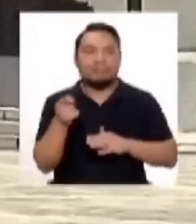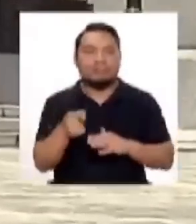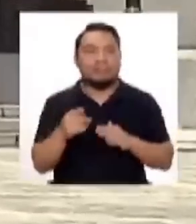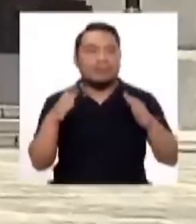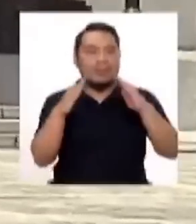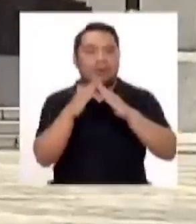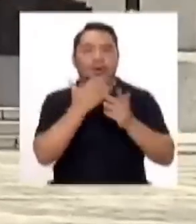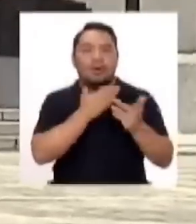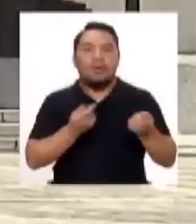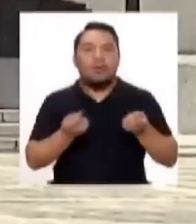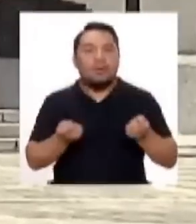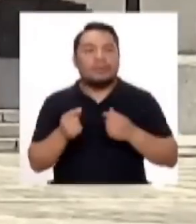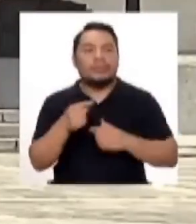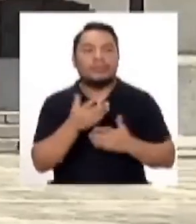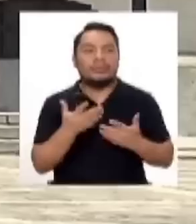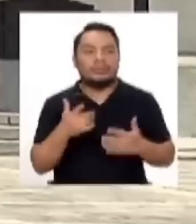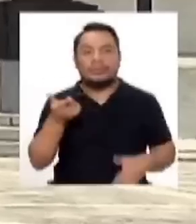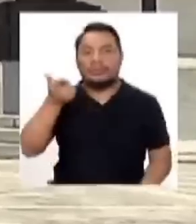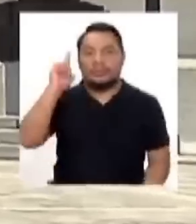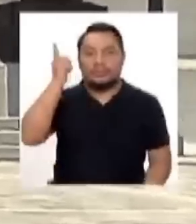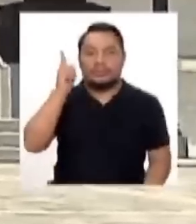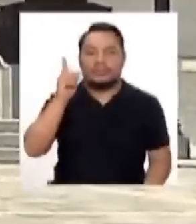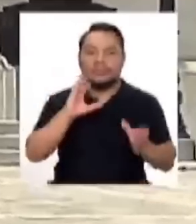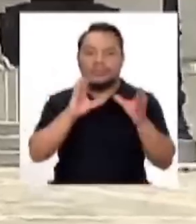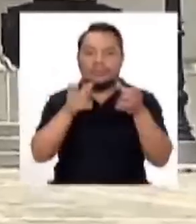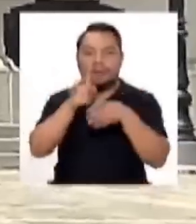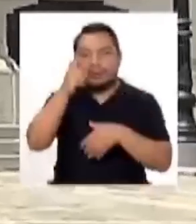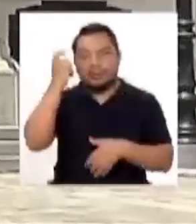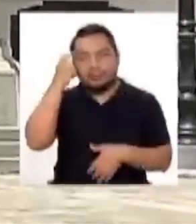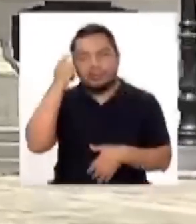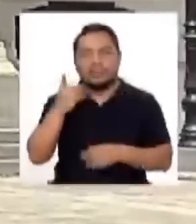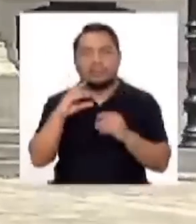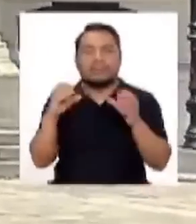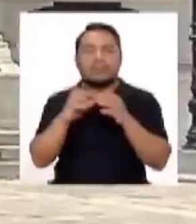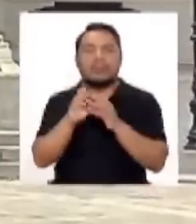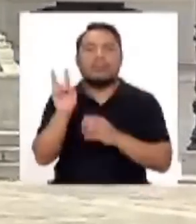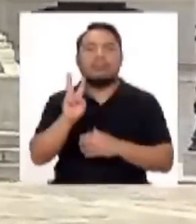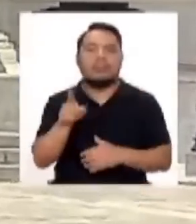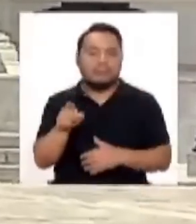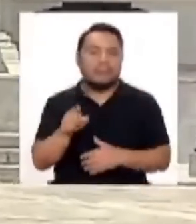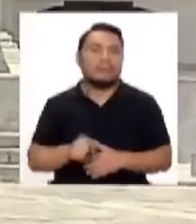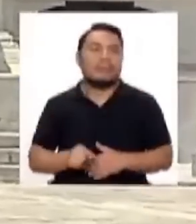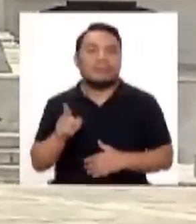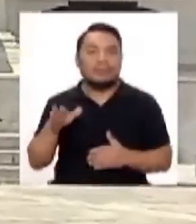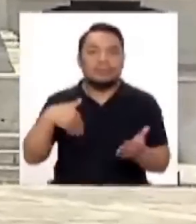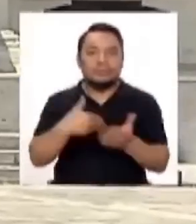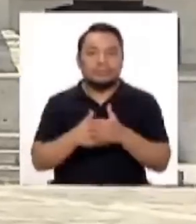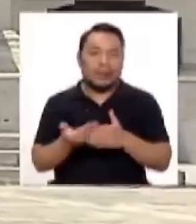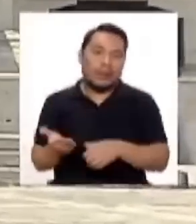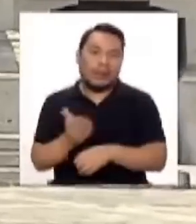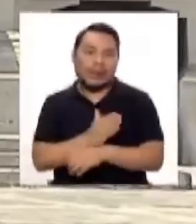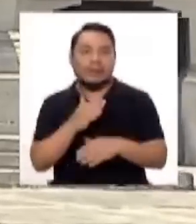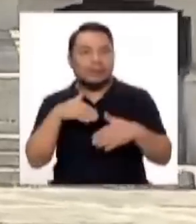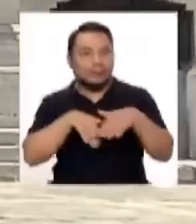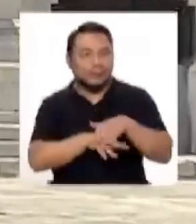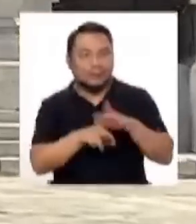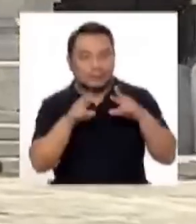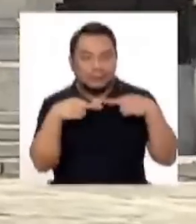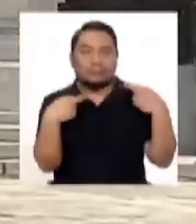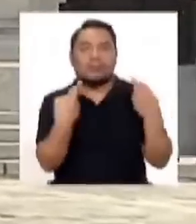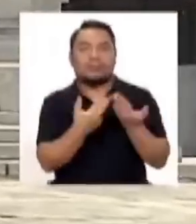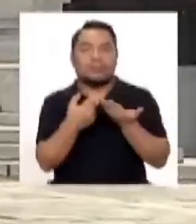Casa de Gobierno los líderes del Partido Demócrata Verde que han llegado para poder